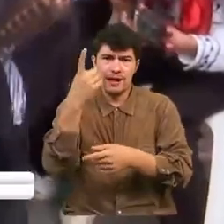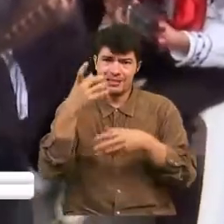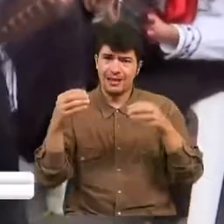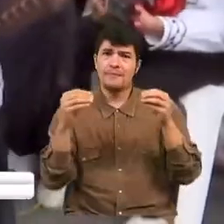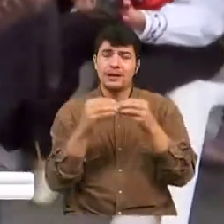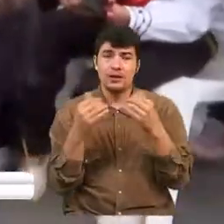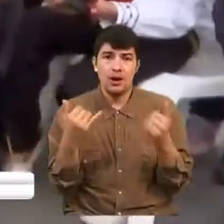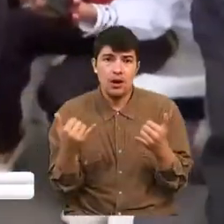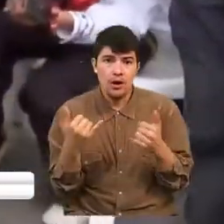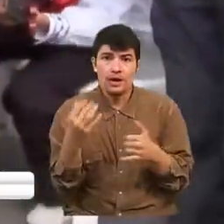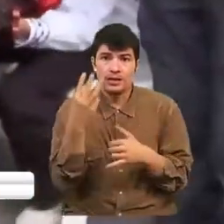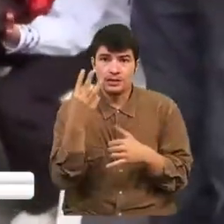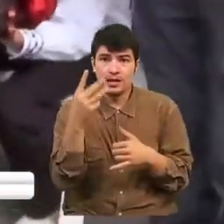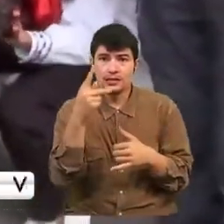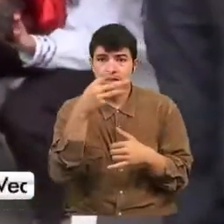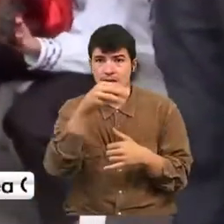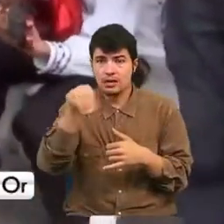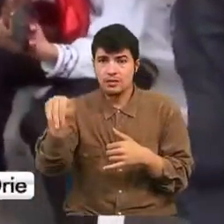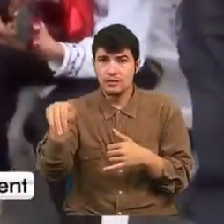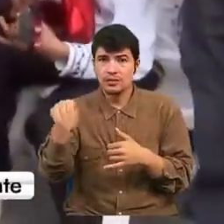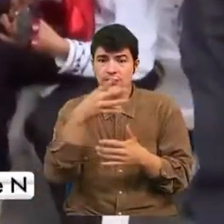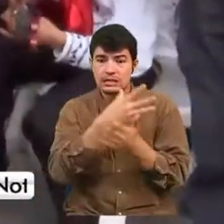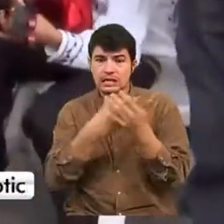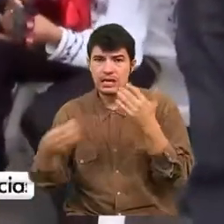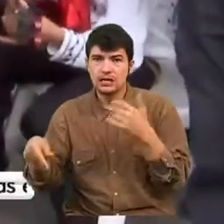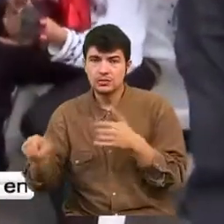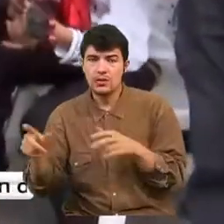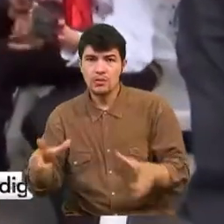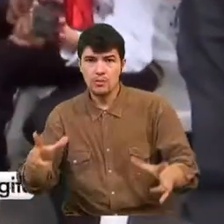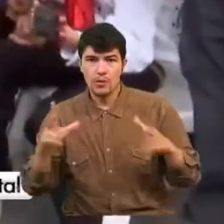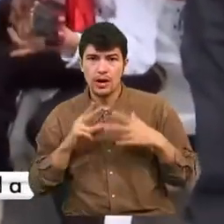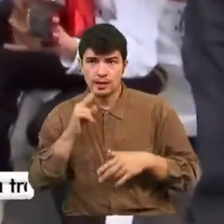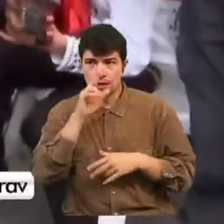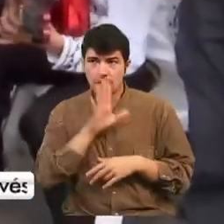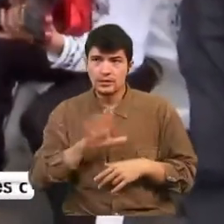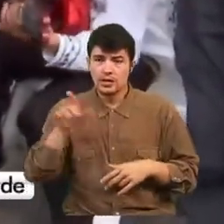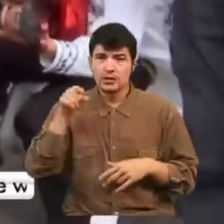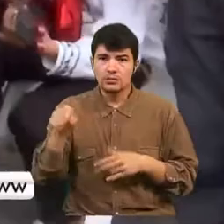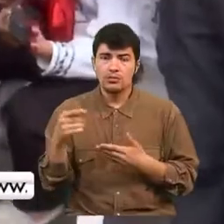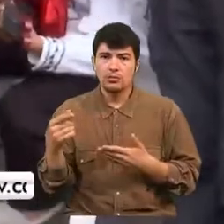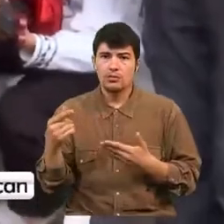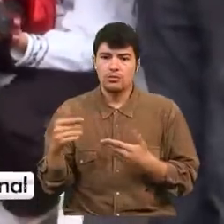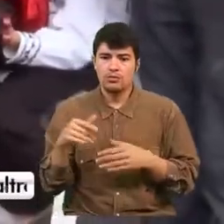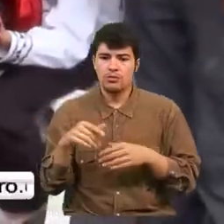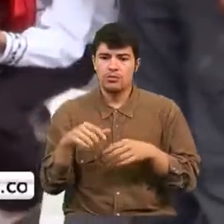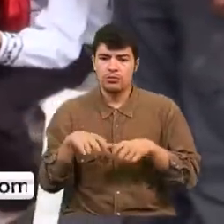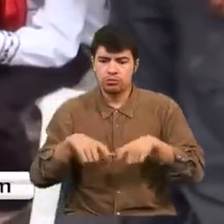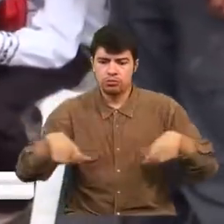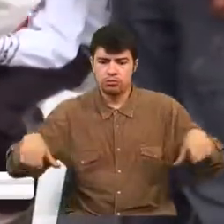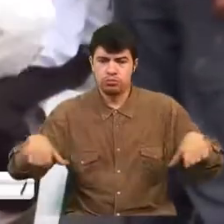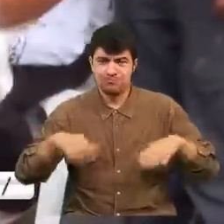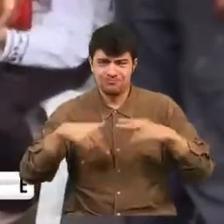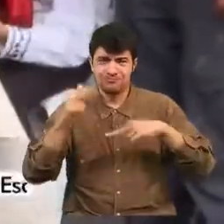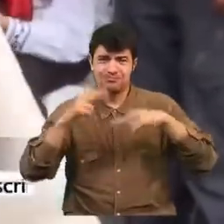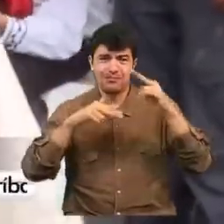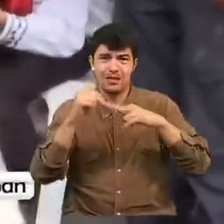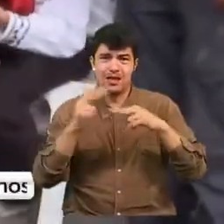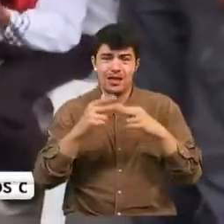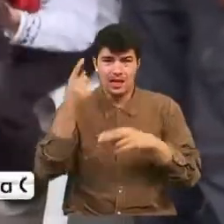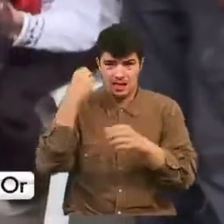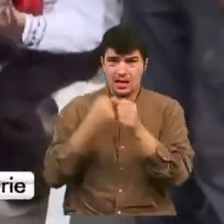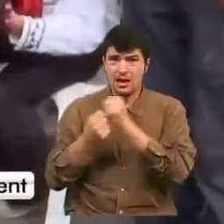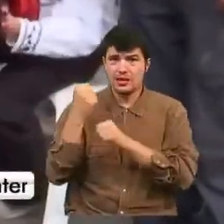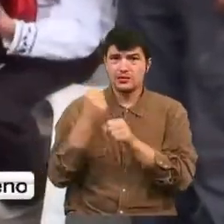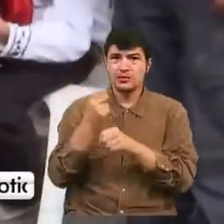nos encontramos que los 3 kilómetros de salir de Puente Nacional a Jesús María, que se pavimentaron hacia el año 2002, se encuentran